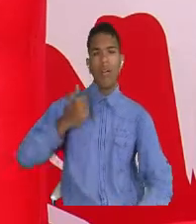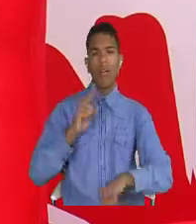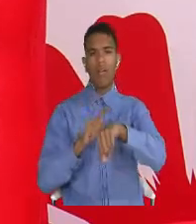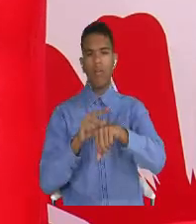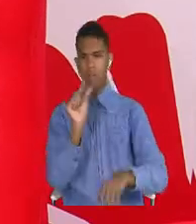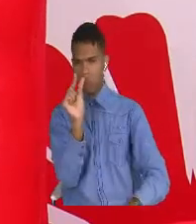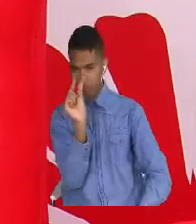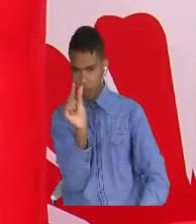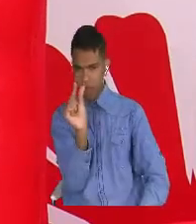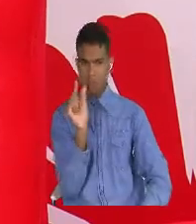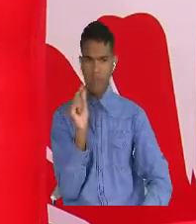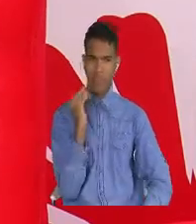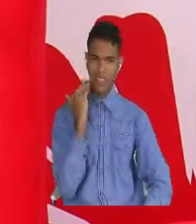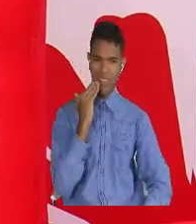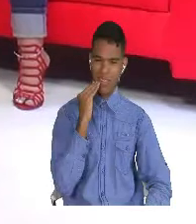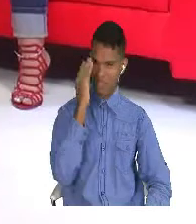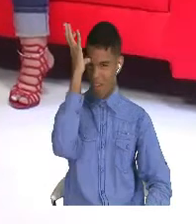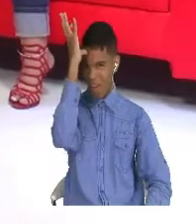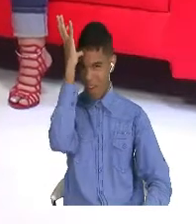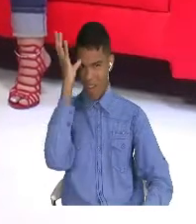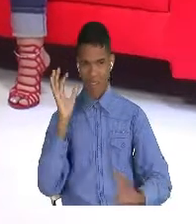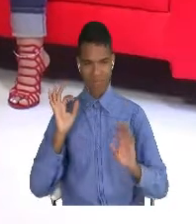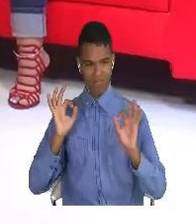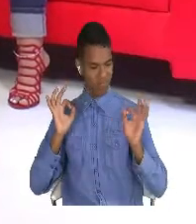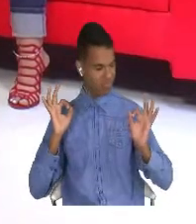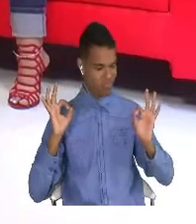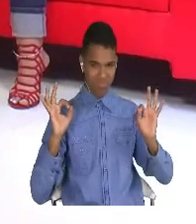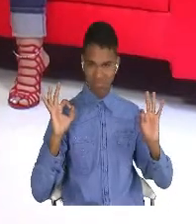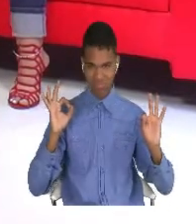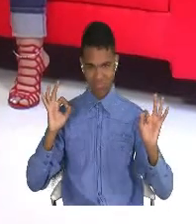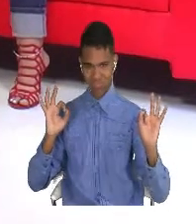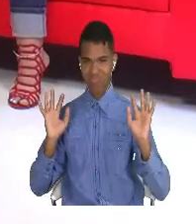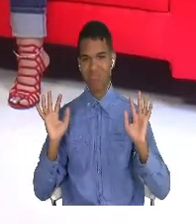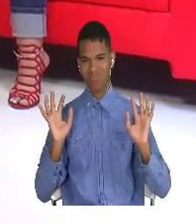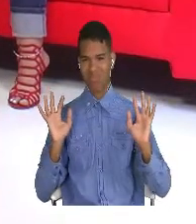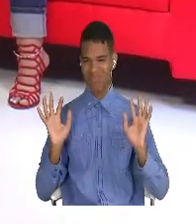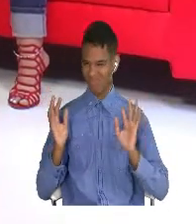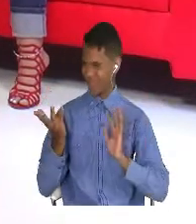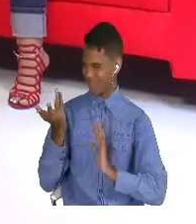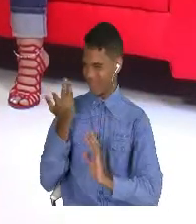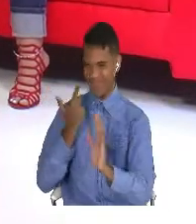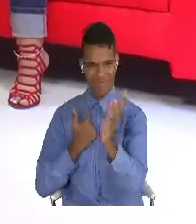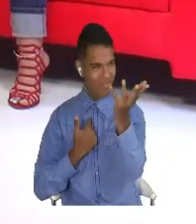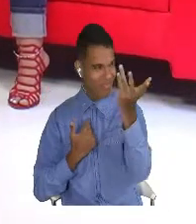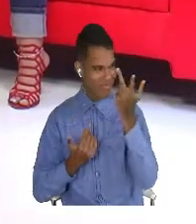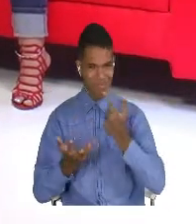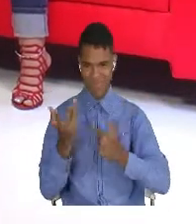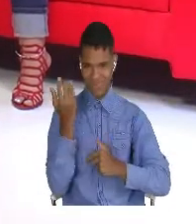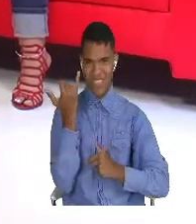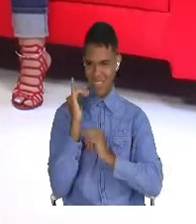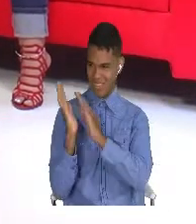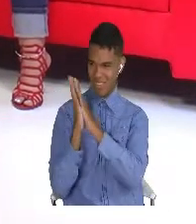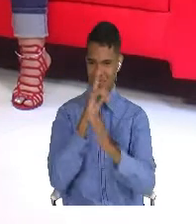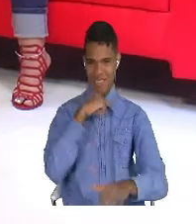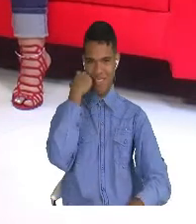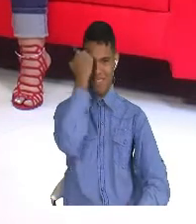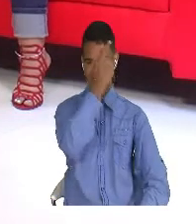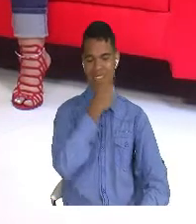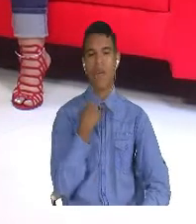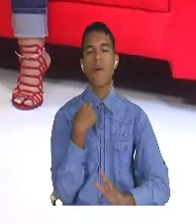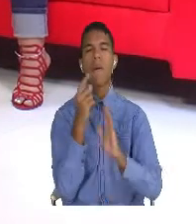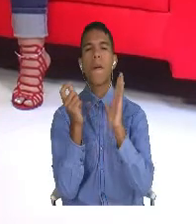que tiene sus conocimientos de estética. Y aparte de todos esos tratamientos que ustedes tienen para la cara, ¿qué tips